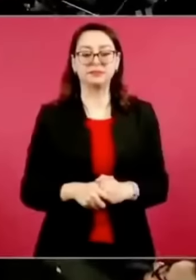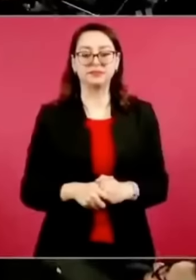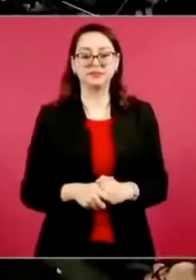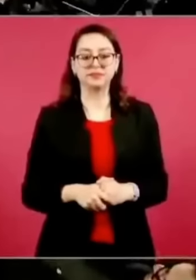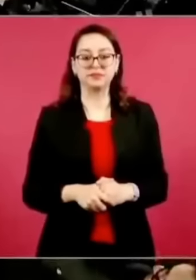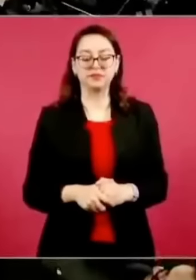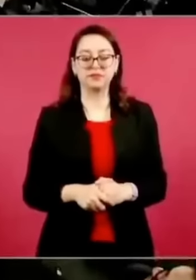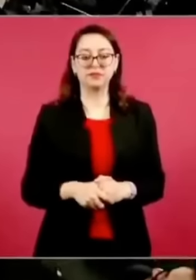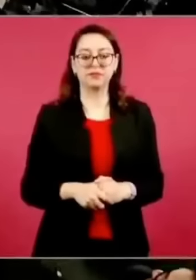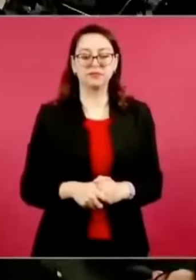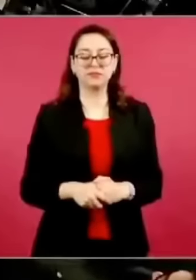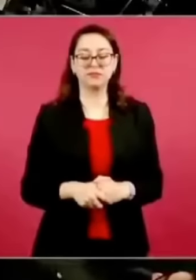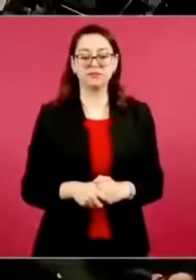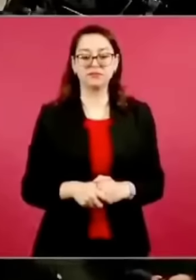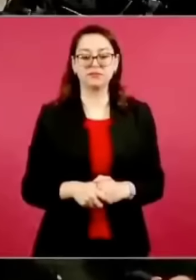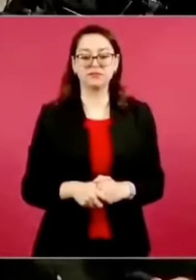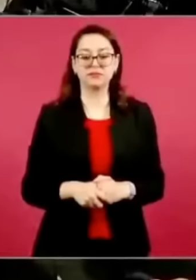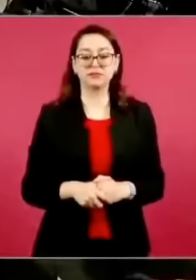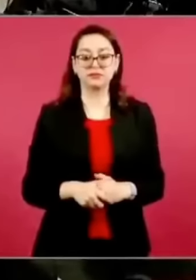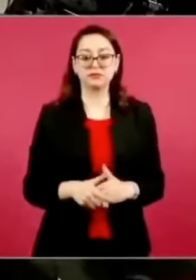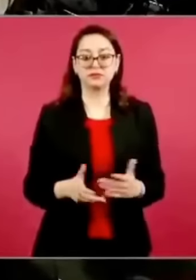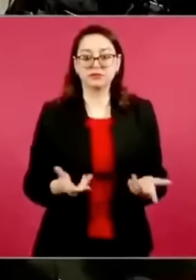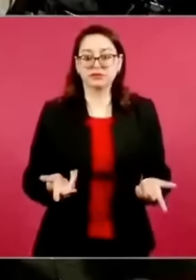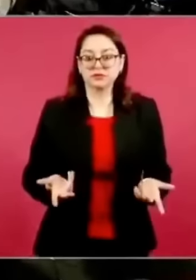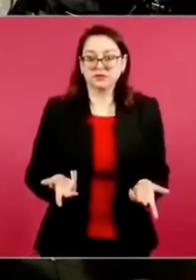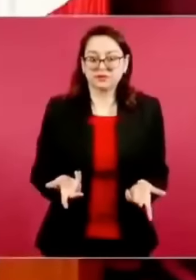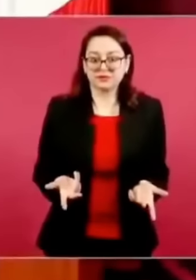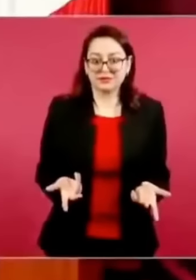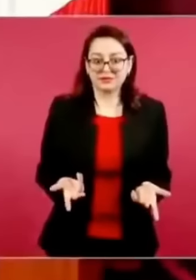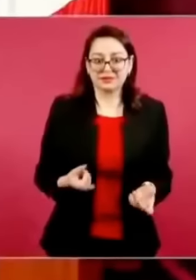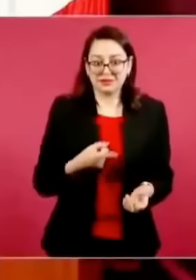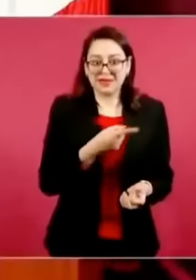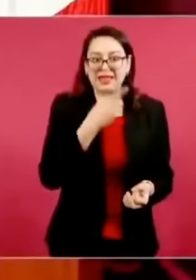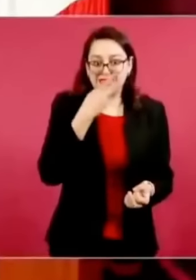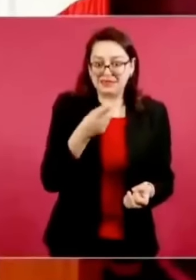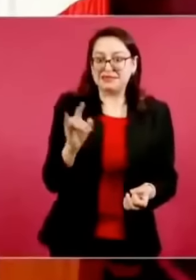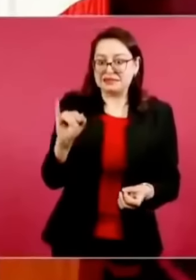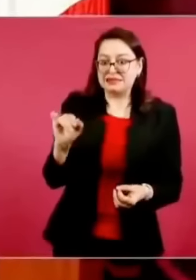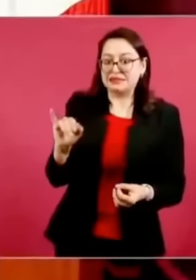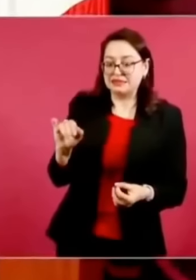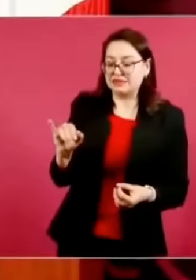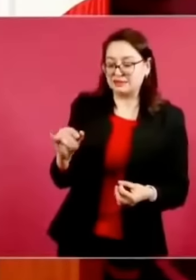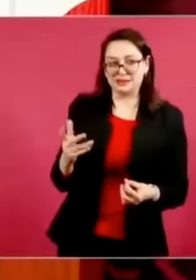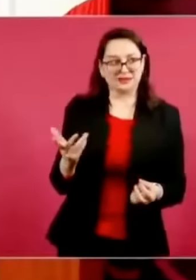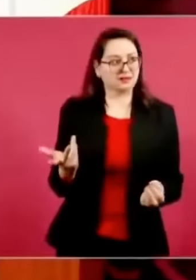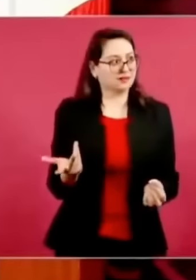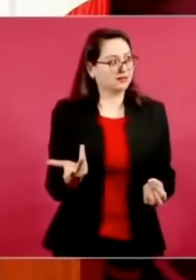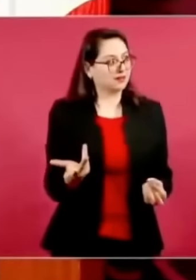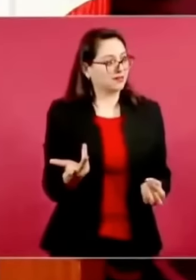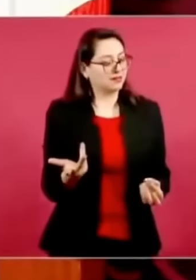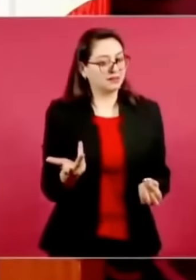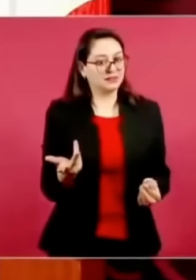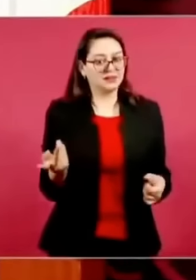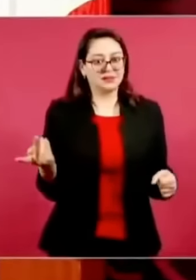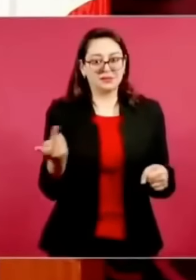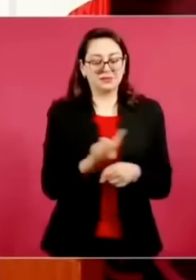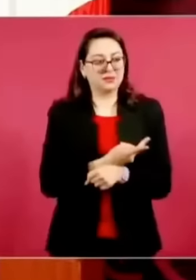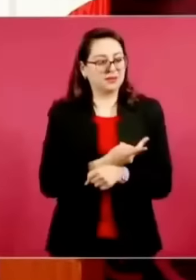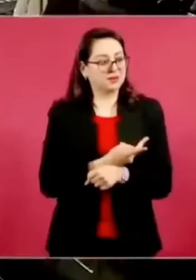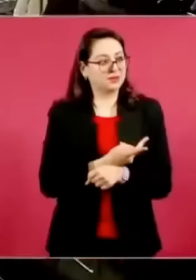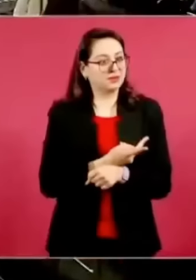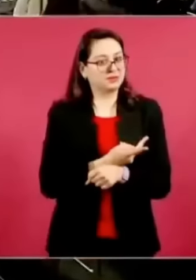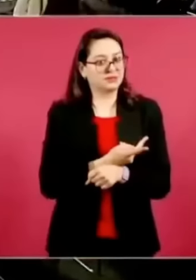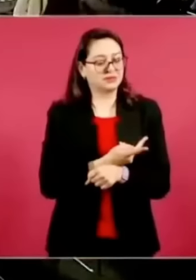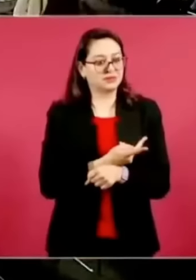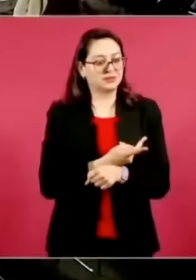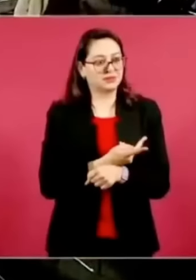Sí. Dando por hecho. Sí, dando por hecho. Bueno, ¿por qué no pones ahí lo que es increíble para